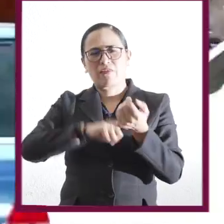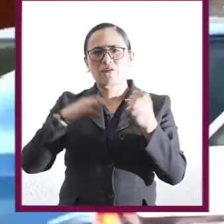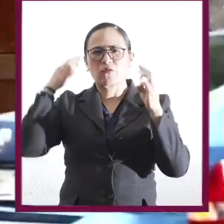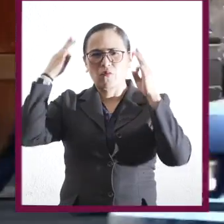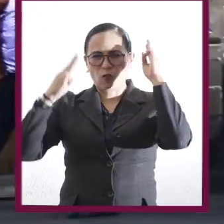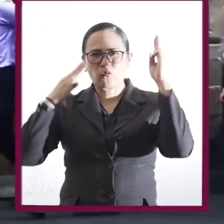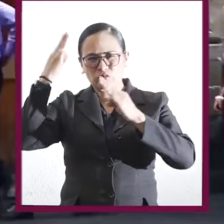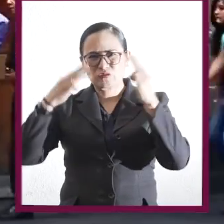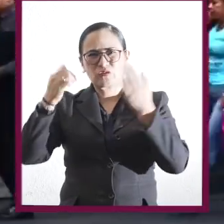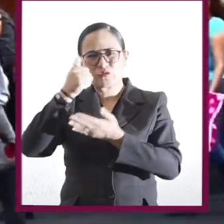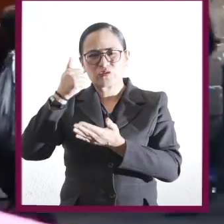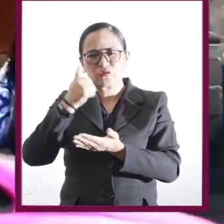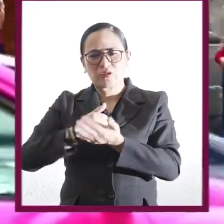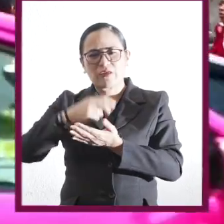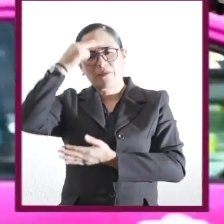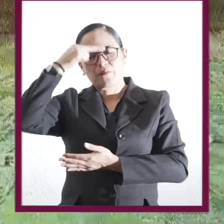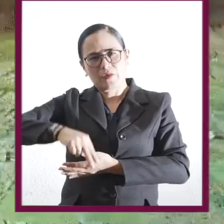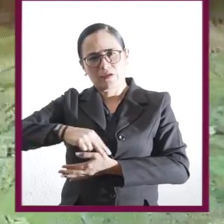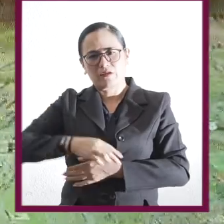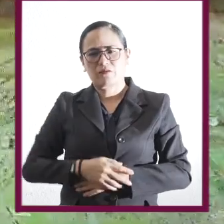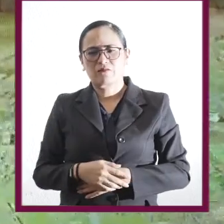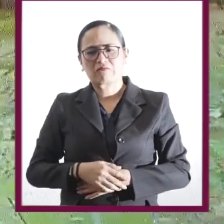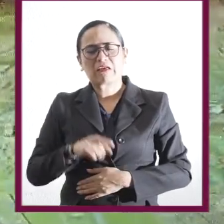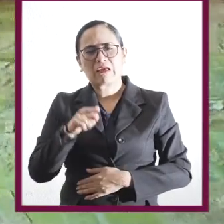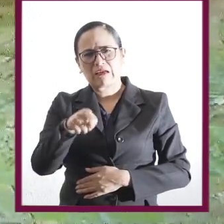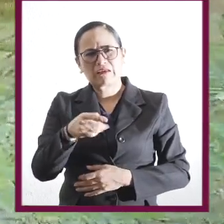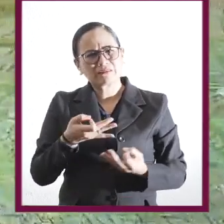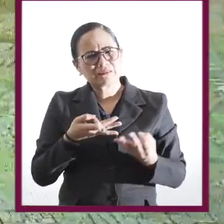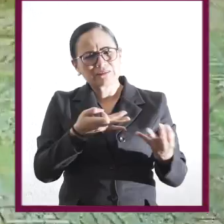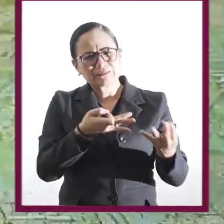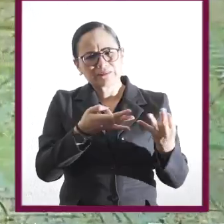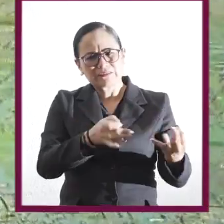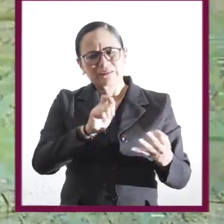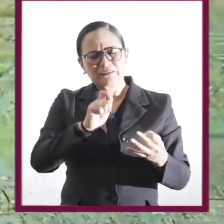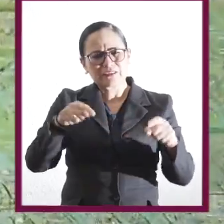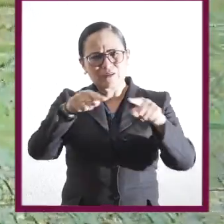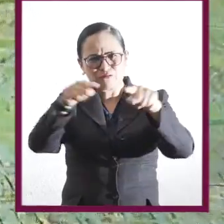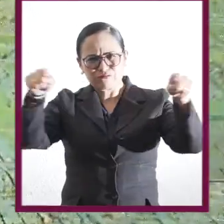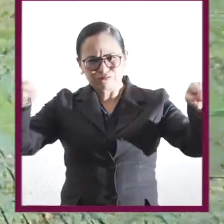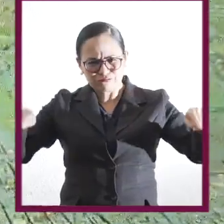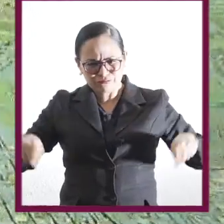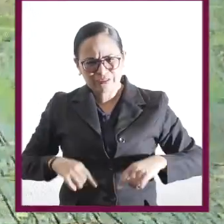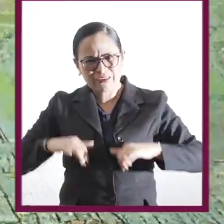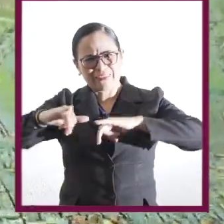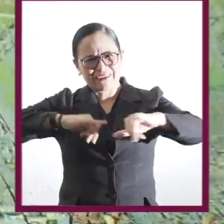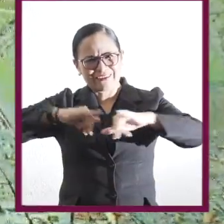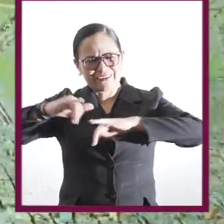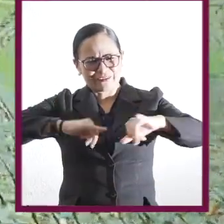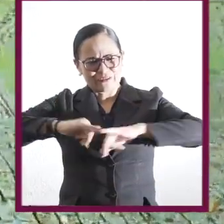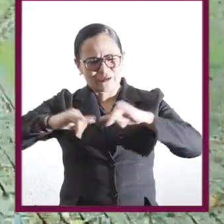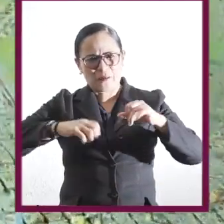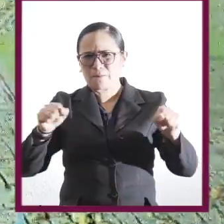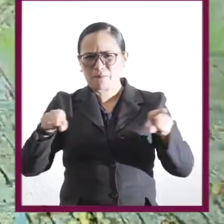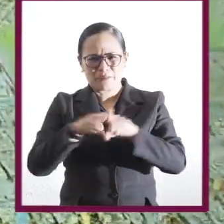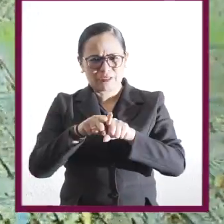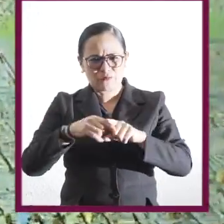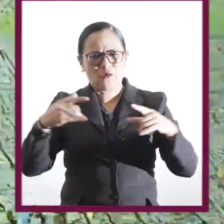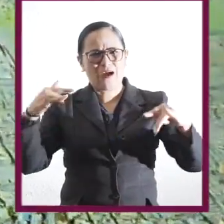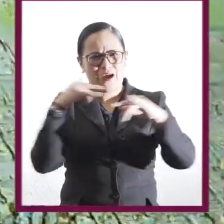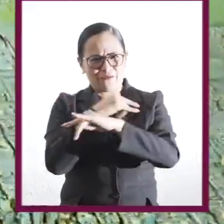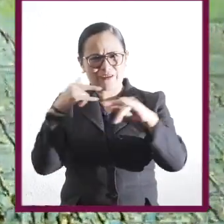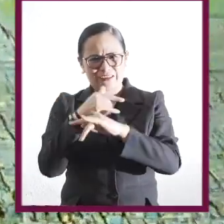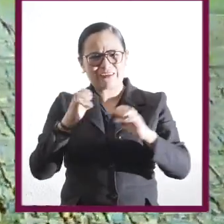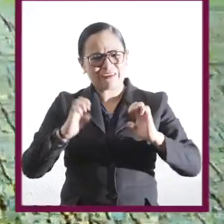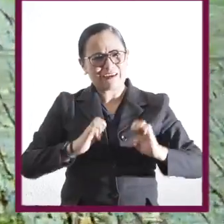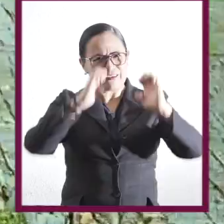el Museo de la Ciudad de México. Uno de sus primeros atractivos fue esta maqueta que reproducía las avenidas y los